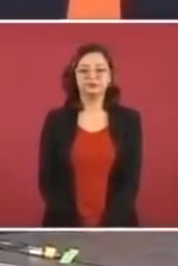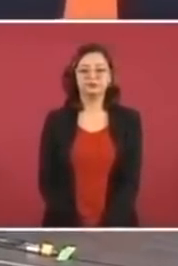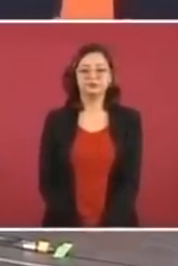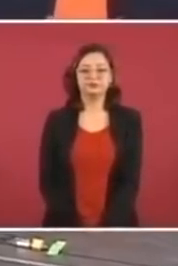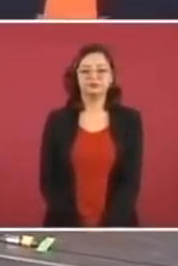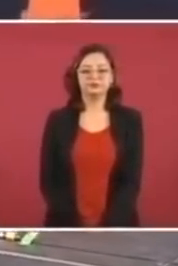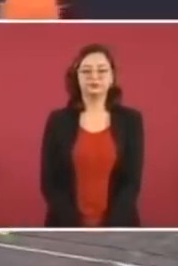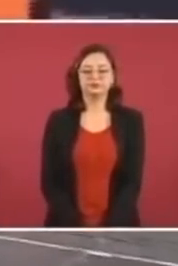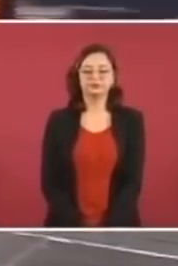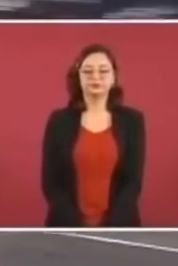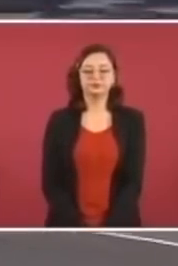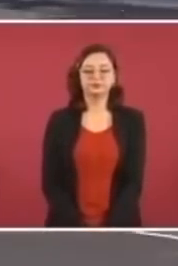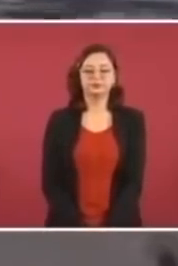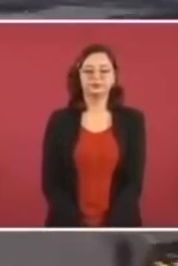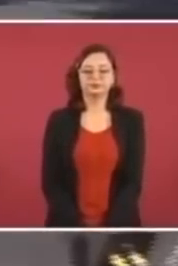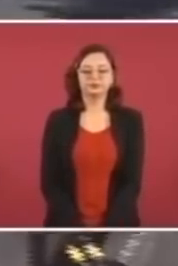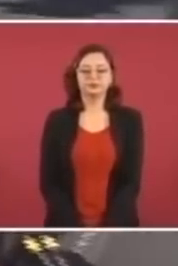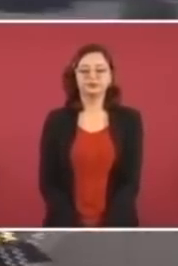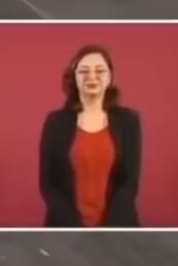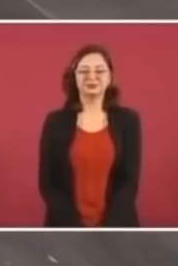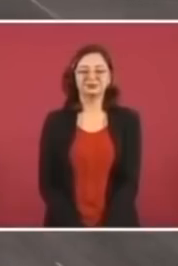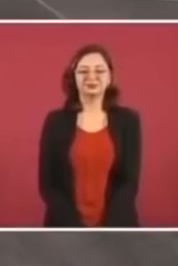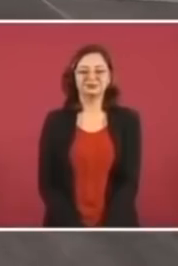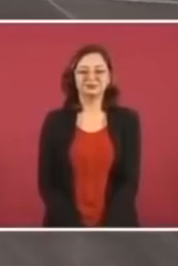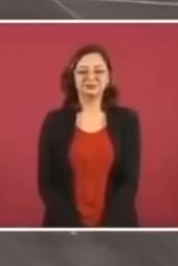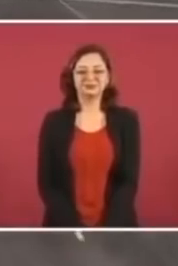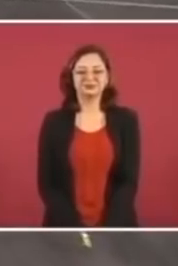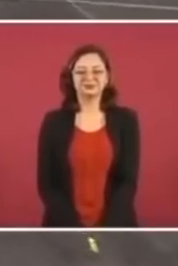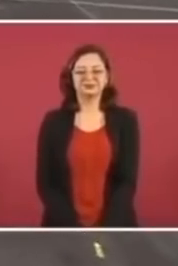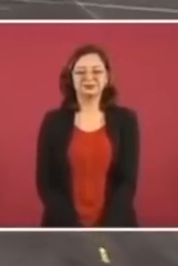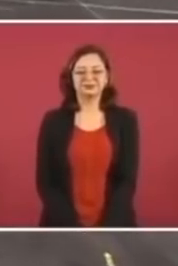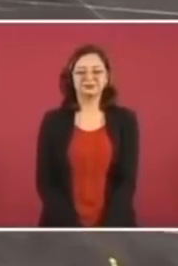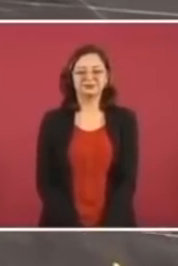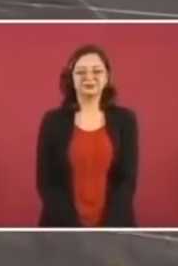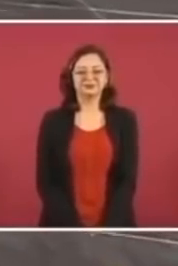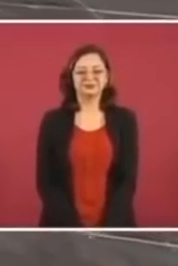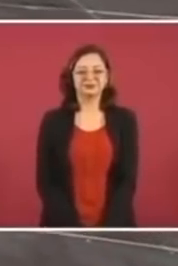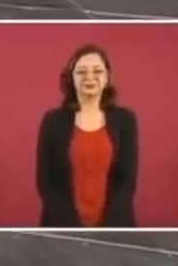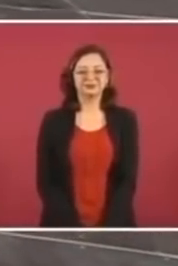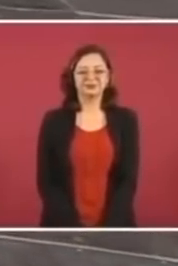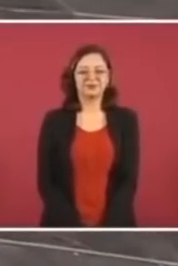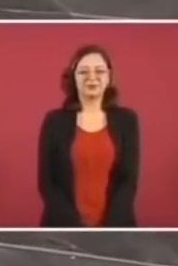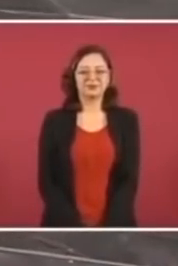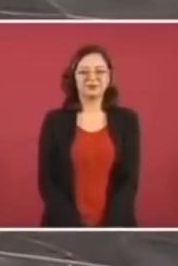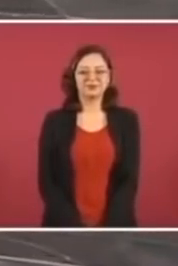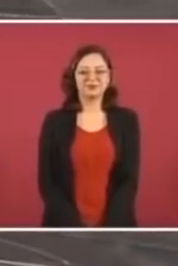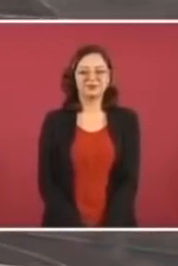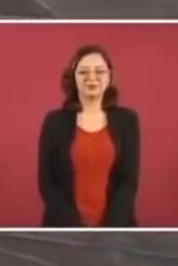para no perder la costumbre. ¿Ustedes van a ir?